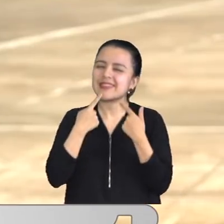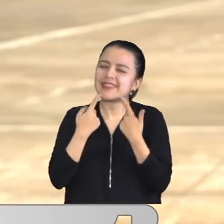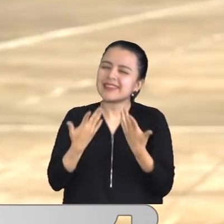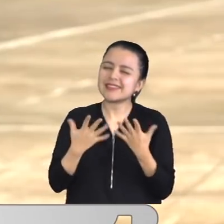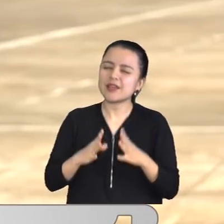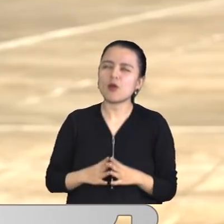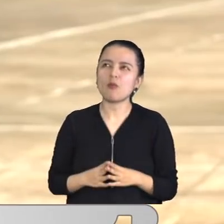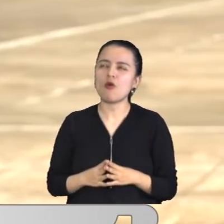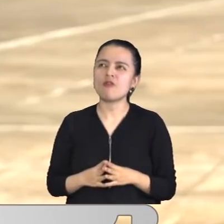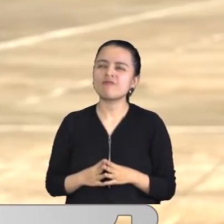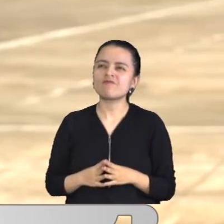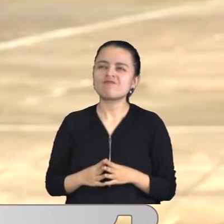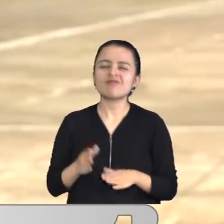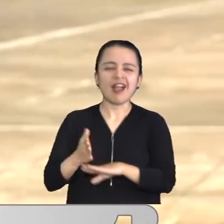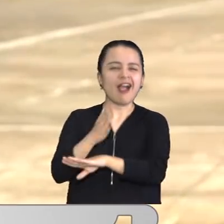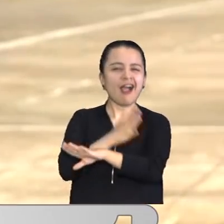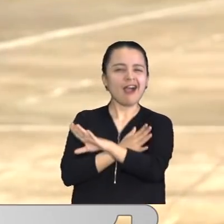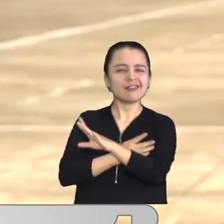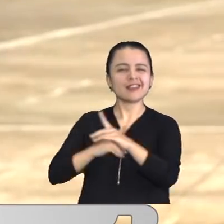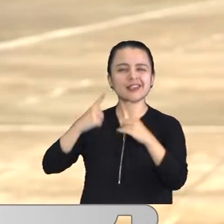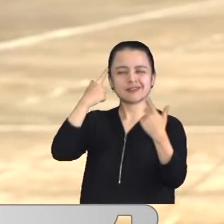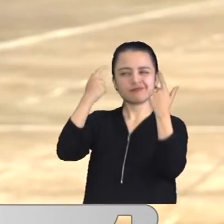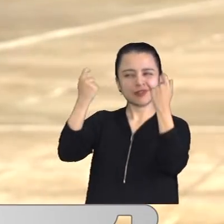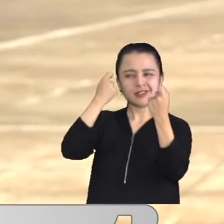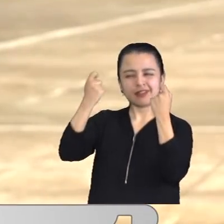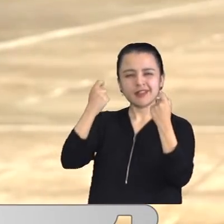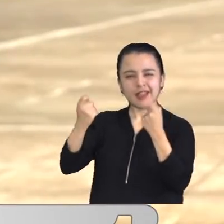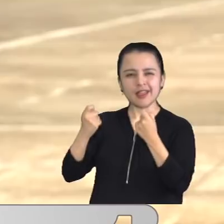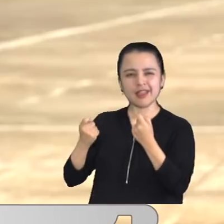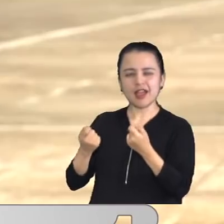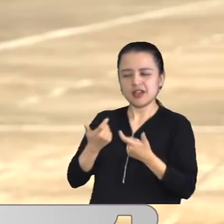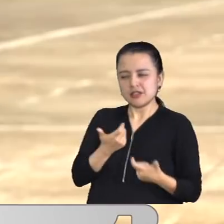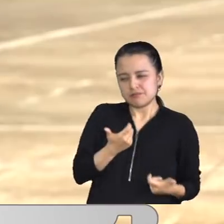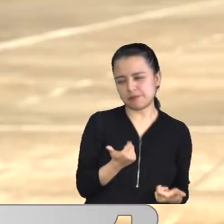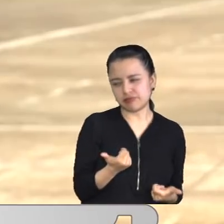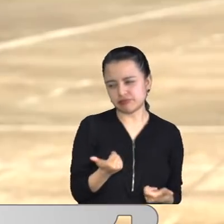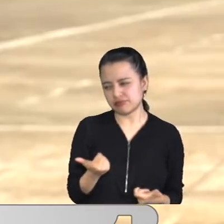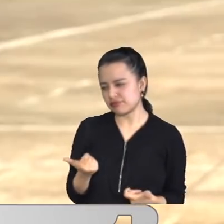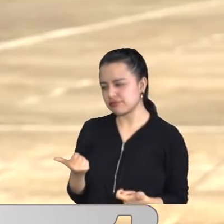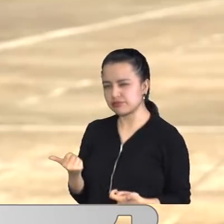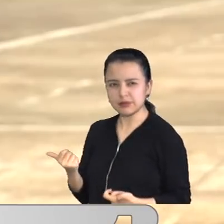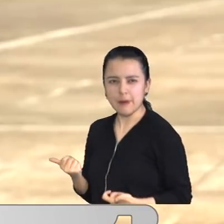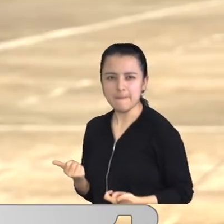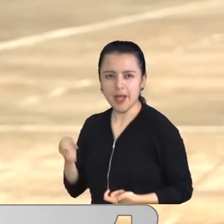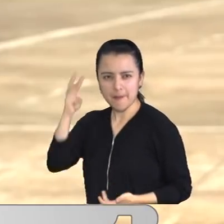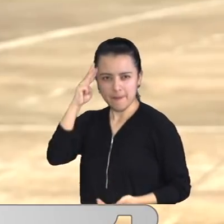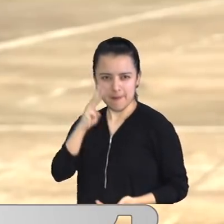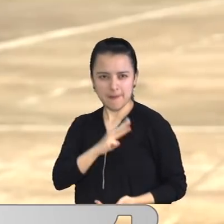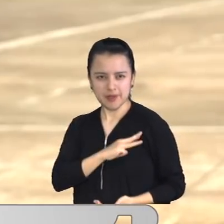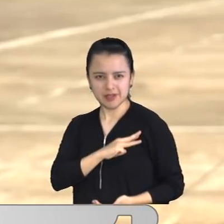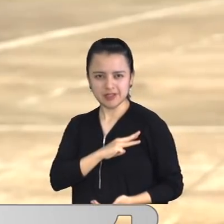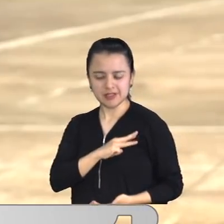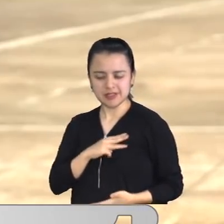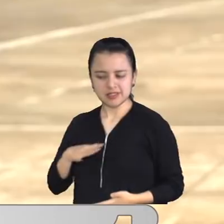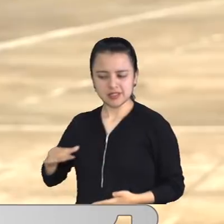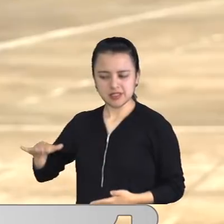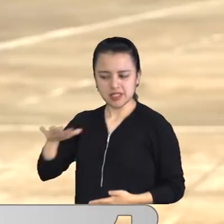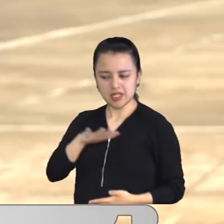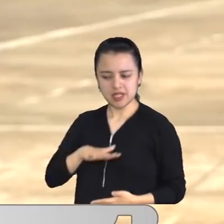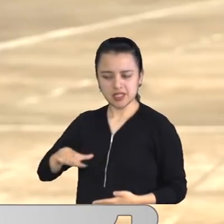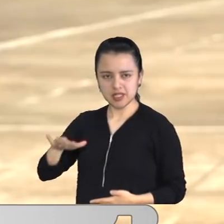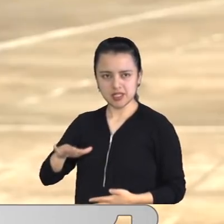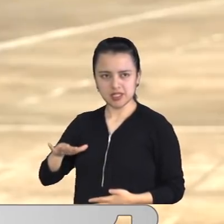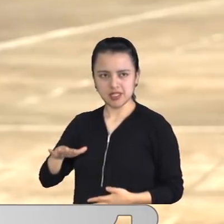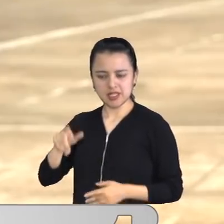campamento del ELN en el departamento del Chocó, que fue atacado con un bombardeo de las fuerzas militares y donde perecieron, además del